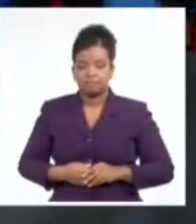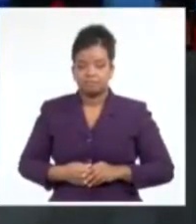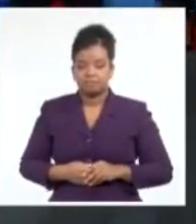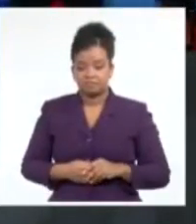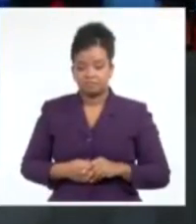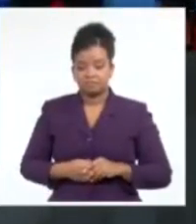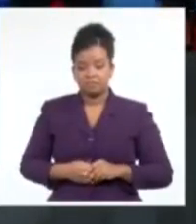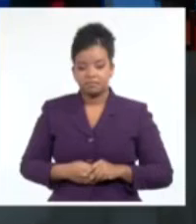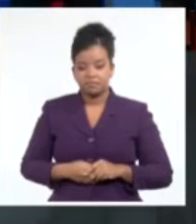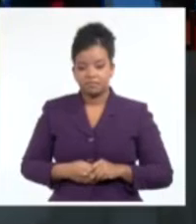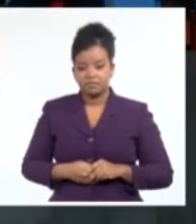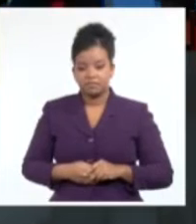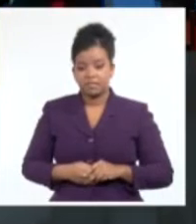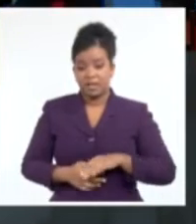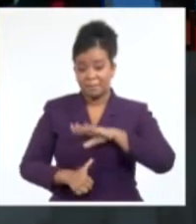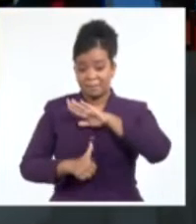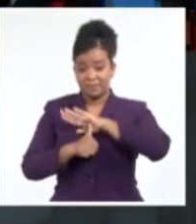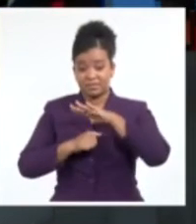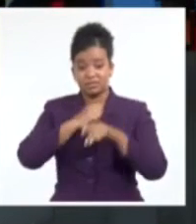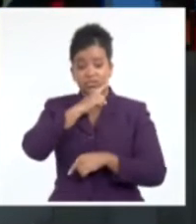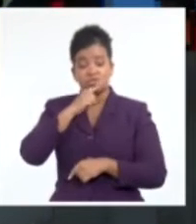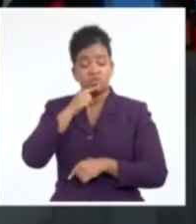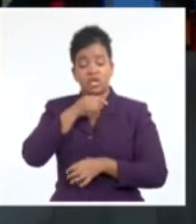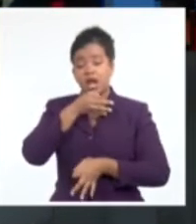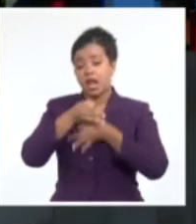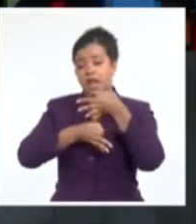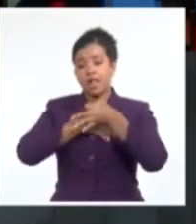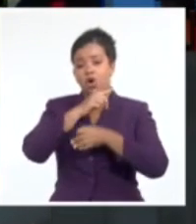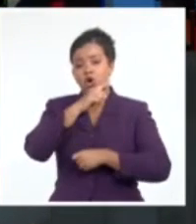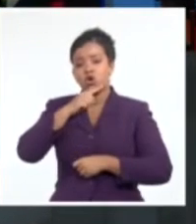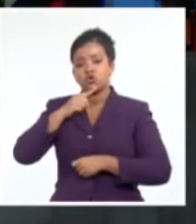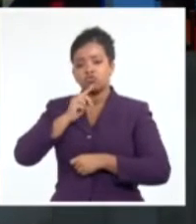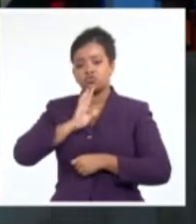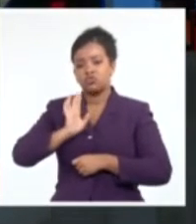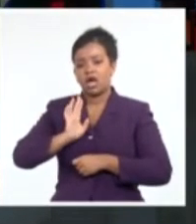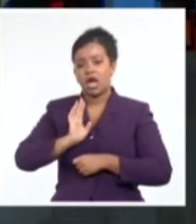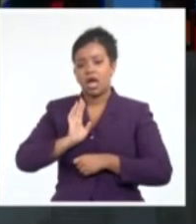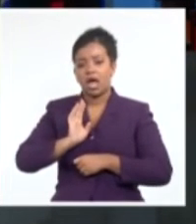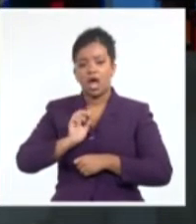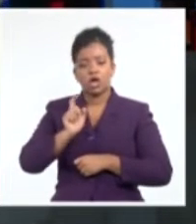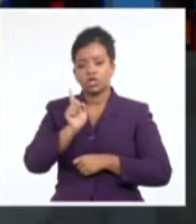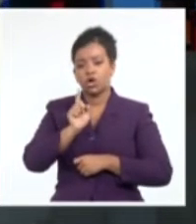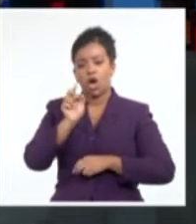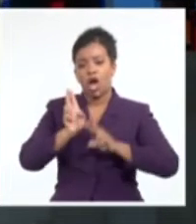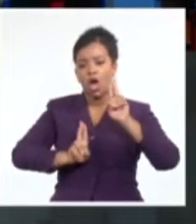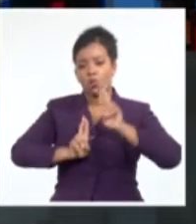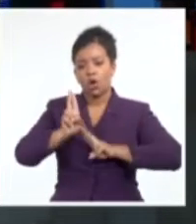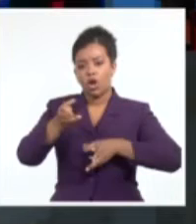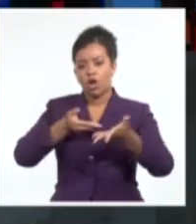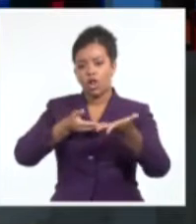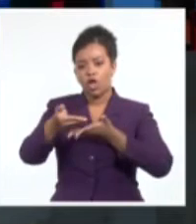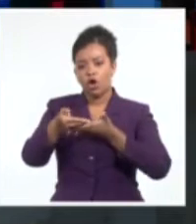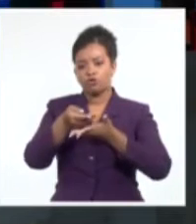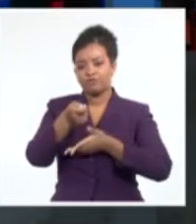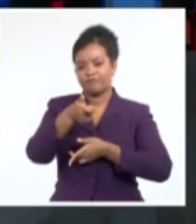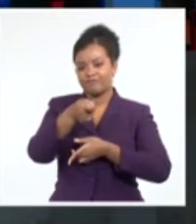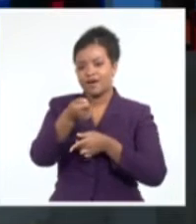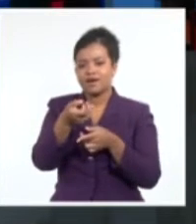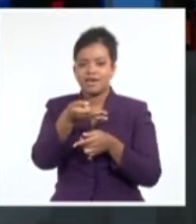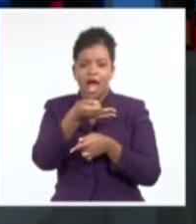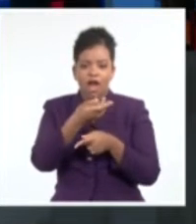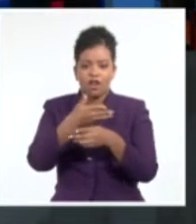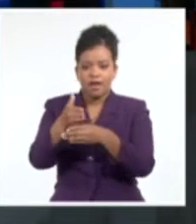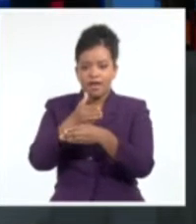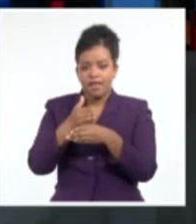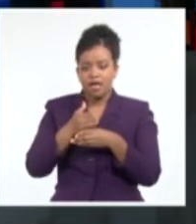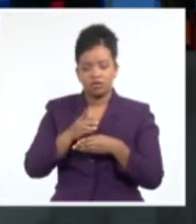El presidente Vladimir Putin aseguró que Rusia no se ha retirado del acuerdo de exportación de granos en el Mar Negro. Puntualizó que únicamente